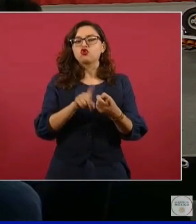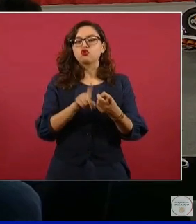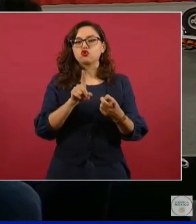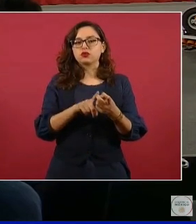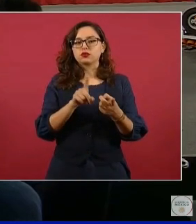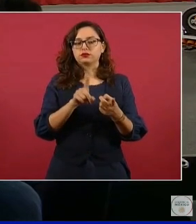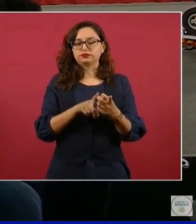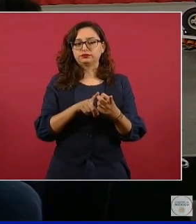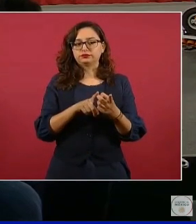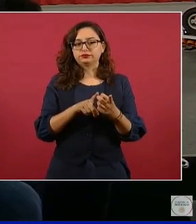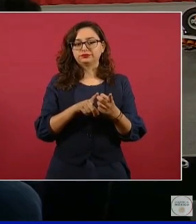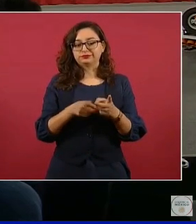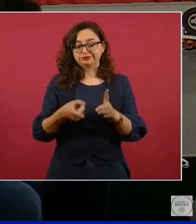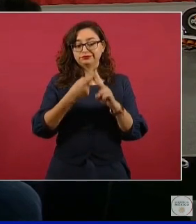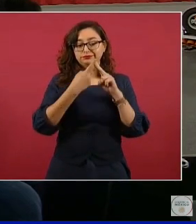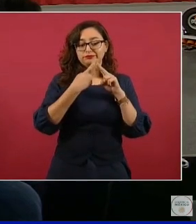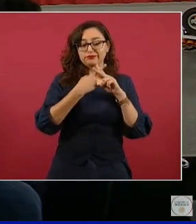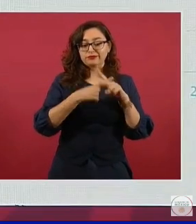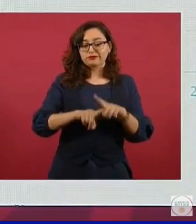Aquí entra Salinas.